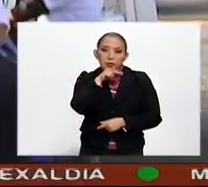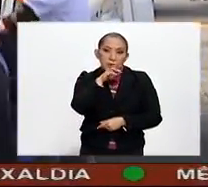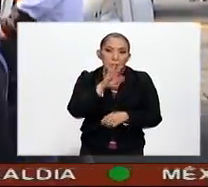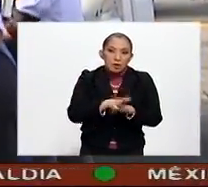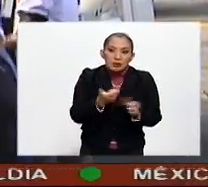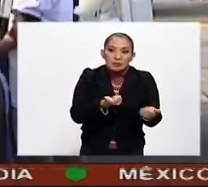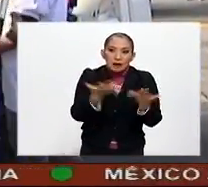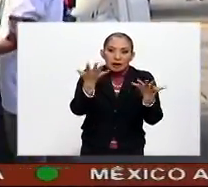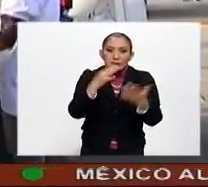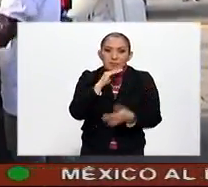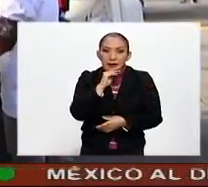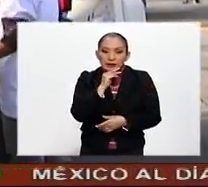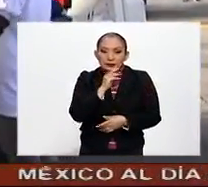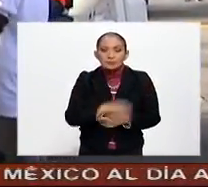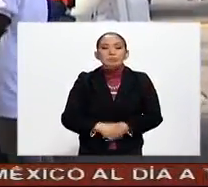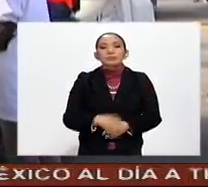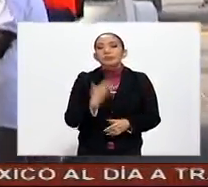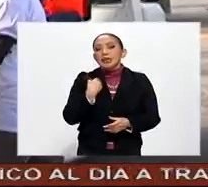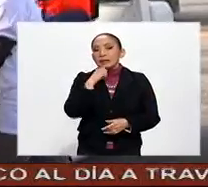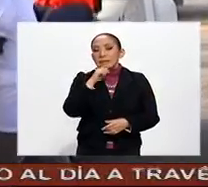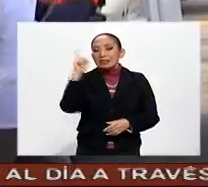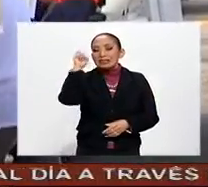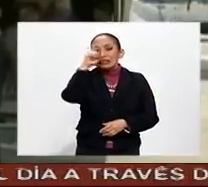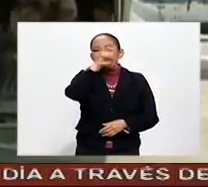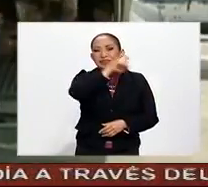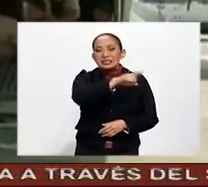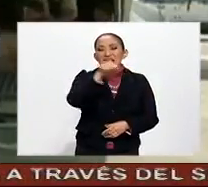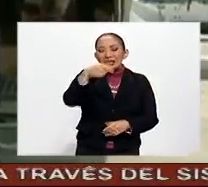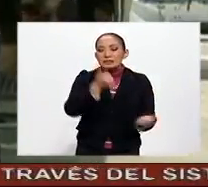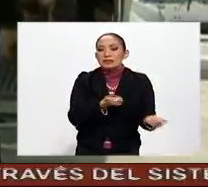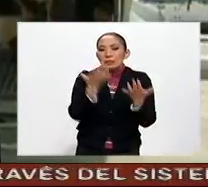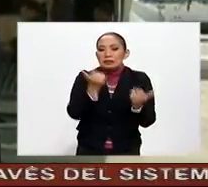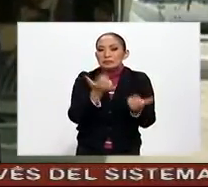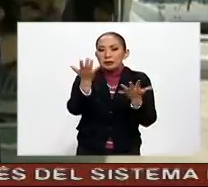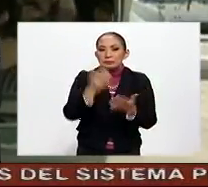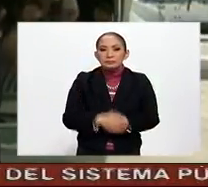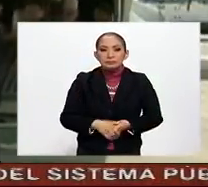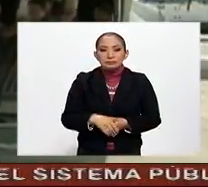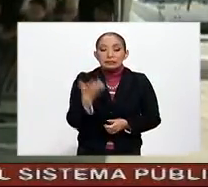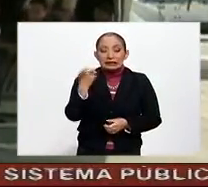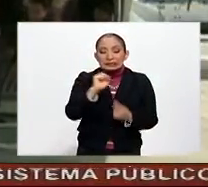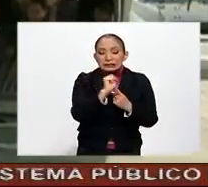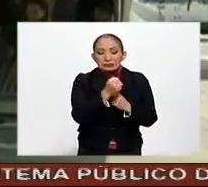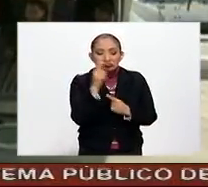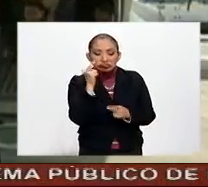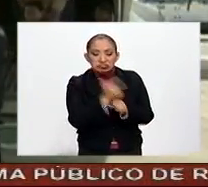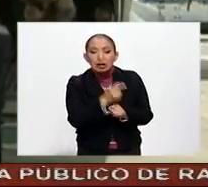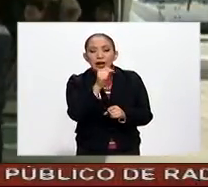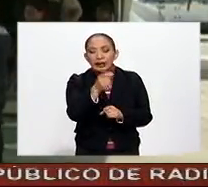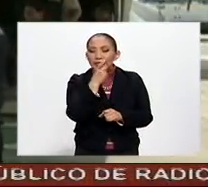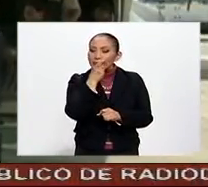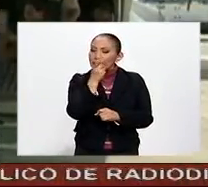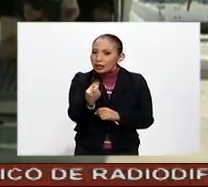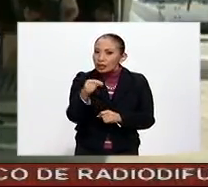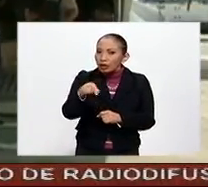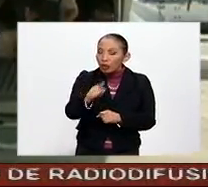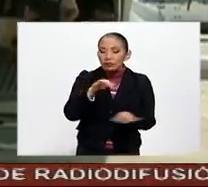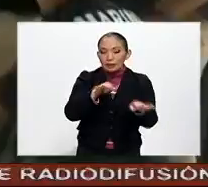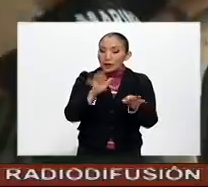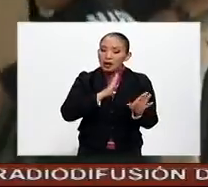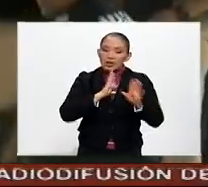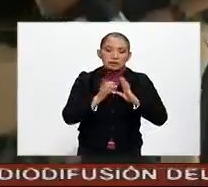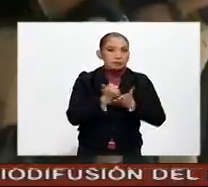por el abasto, además de lo complicado que es su transporte. Dada esta situación, resaltó la labor